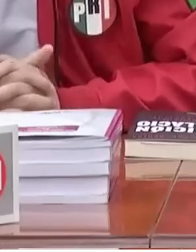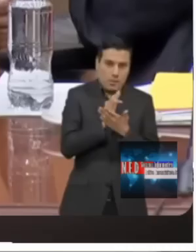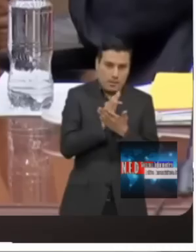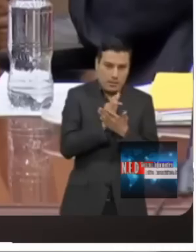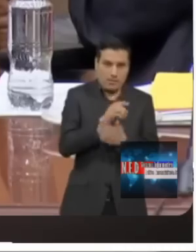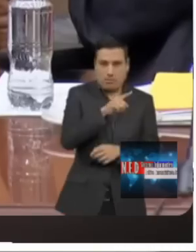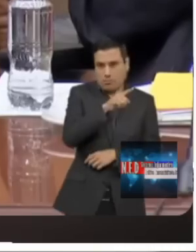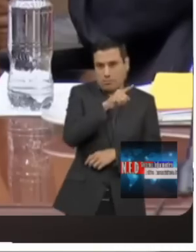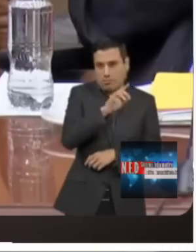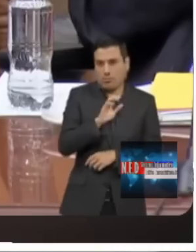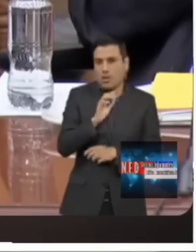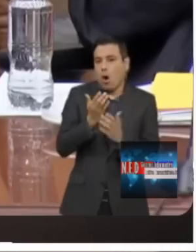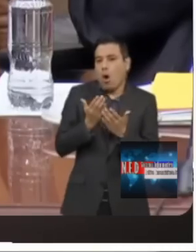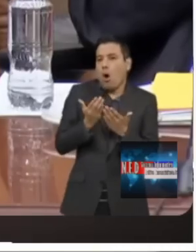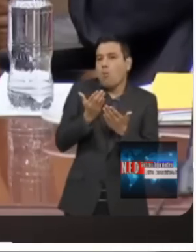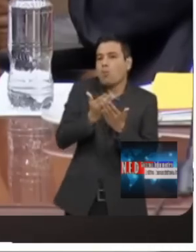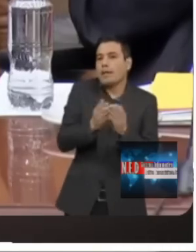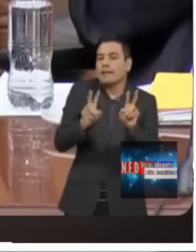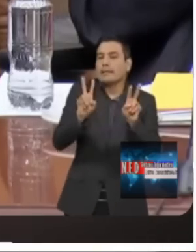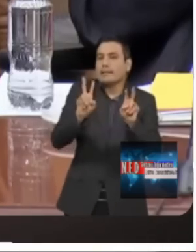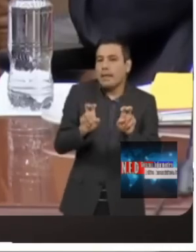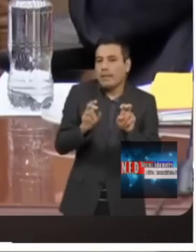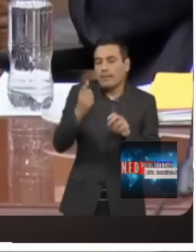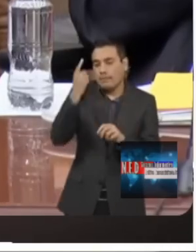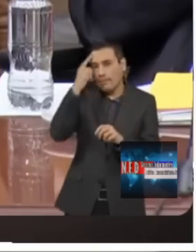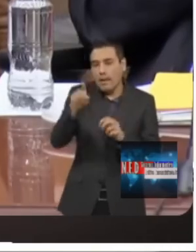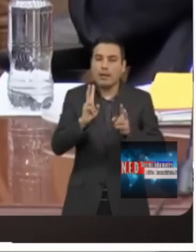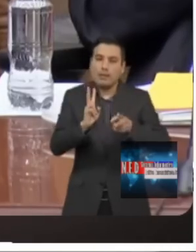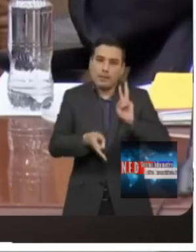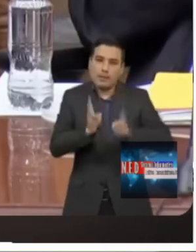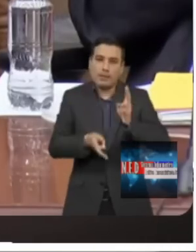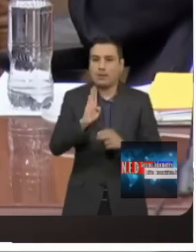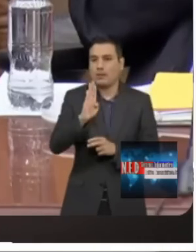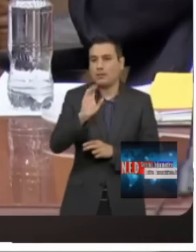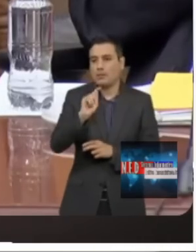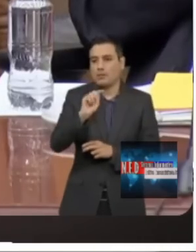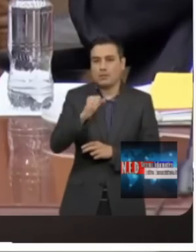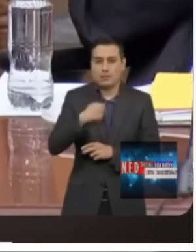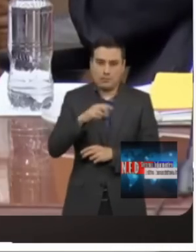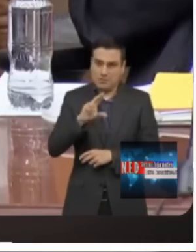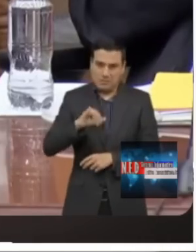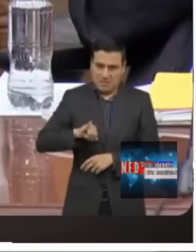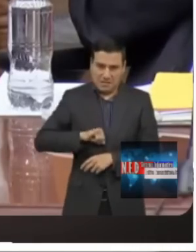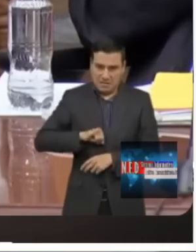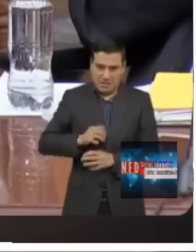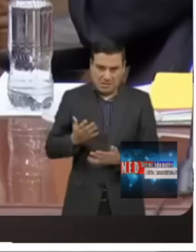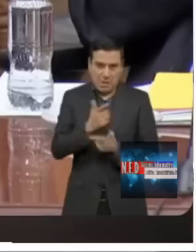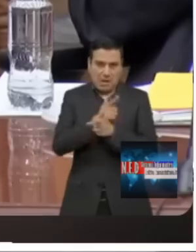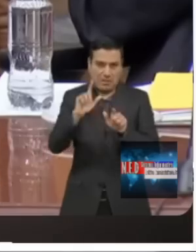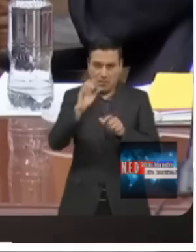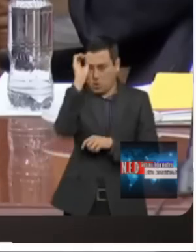lunes. Vamos a ir a esta discusión que se dio en el INE entre el representante del